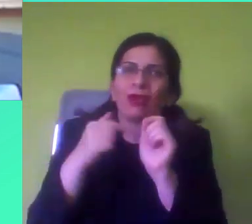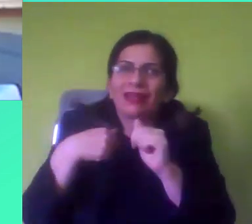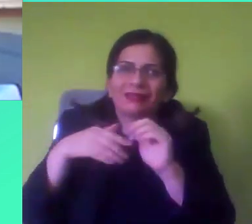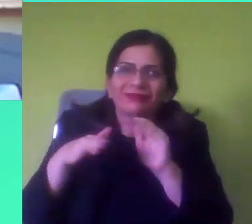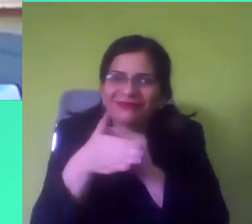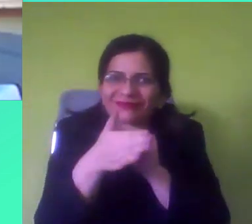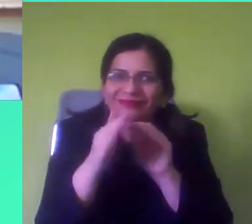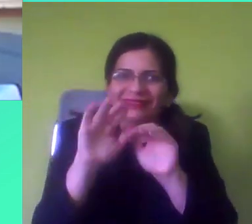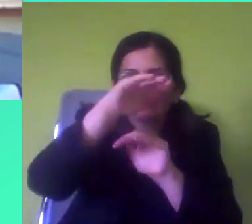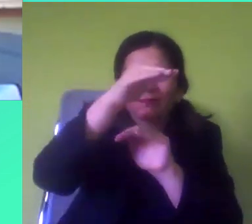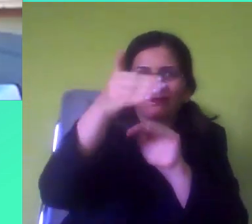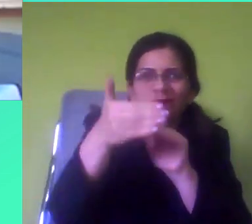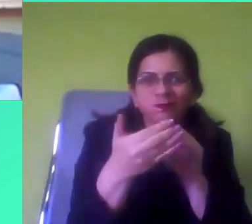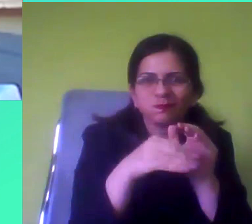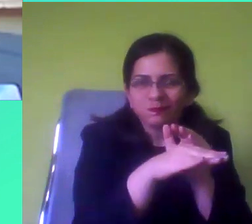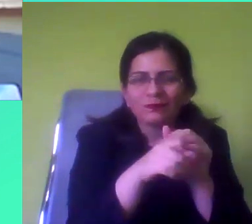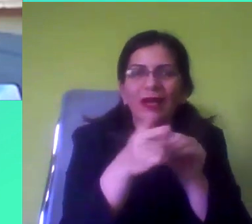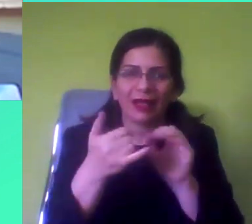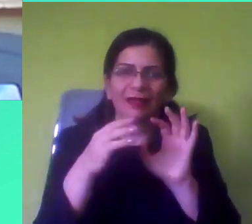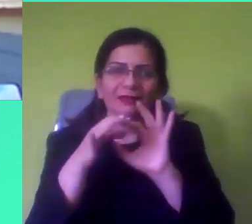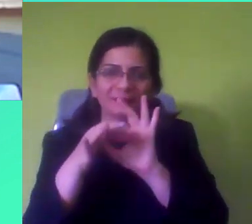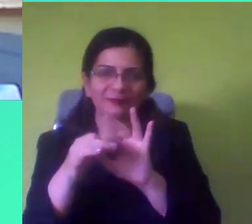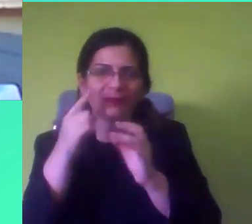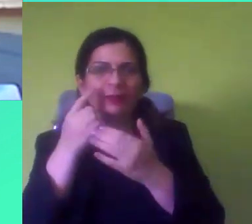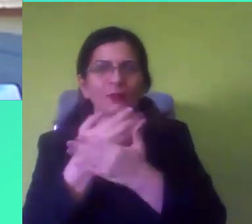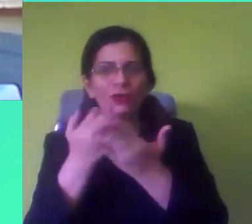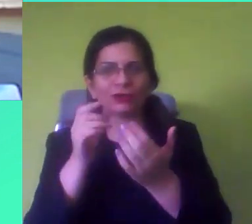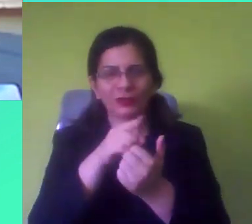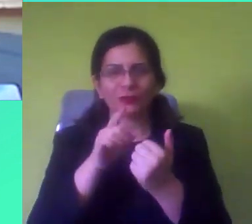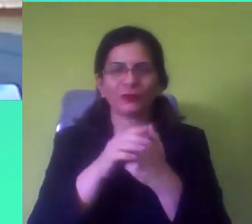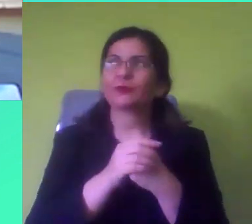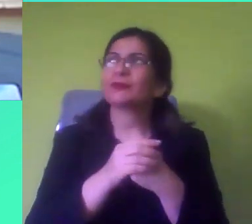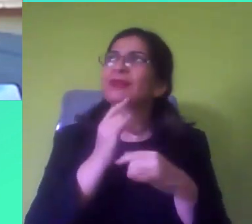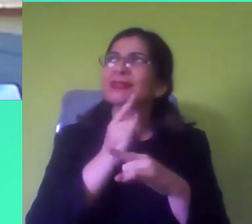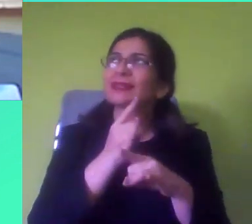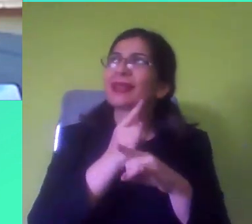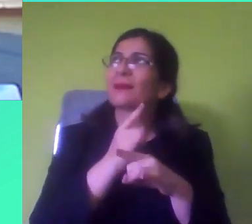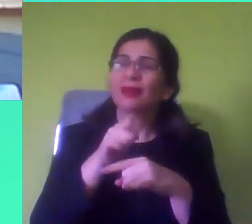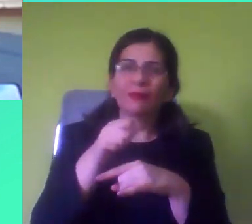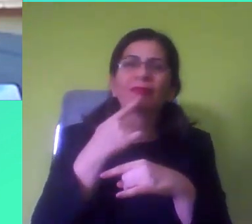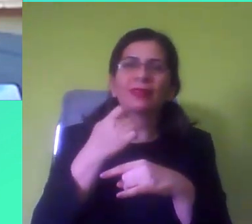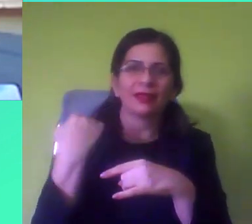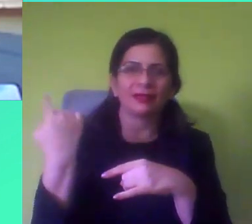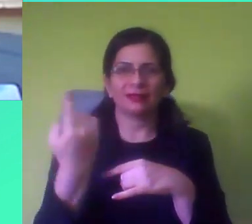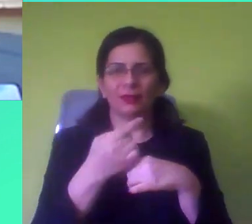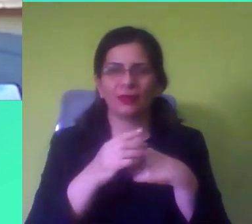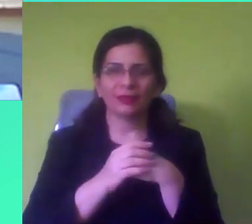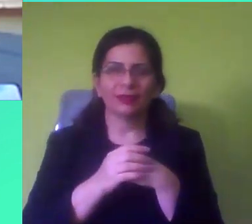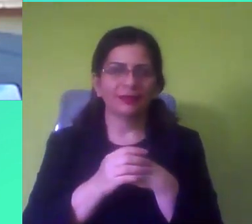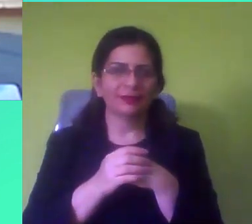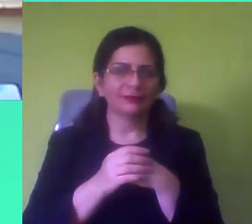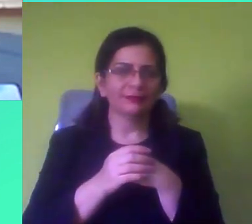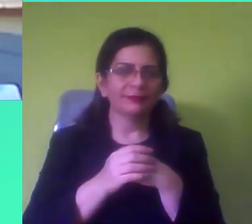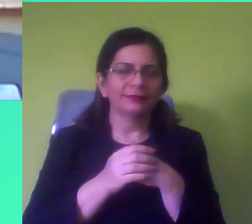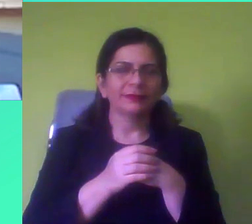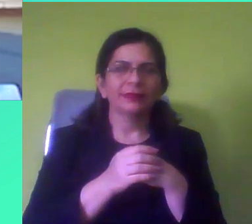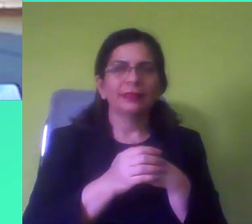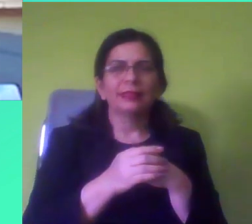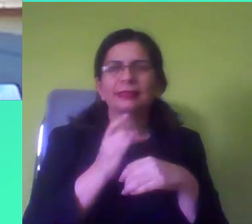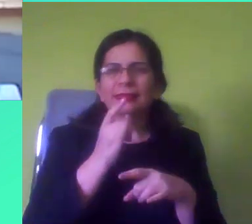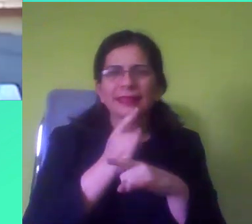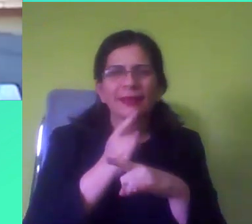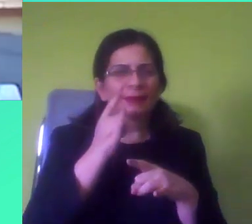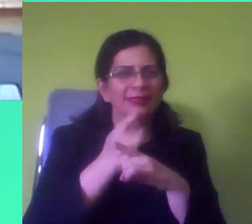Y si disminuimos la temperatura con respecto a la actual, lo que vamos a ver es que el glaciar, justamente debido a que